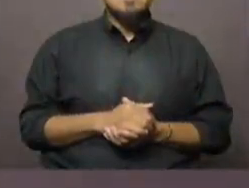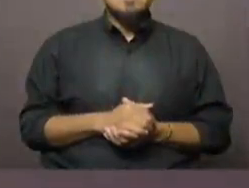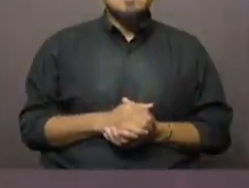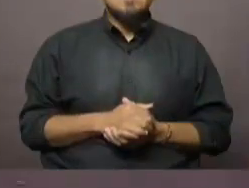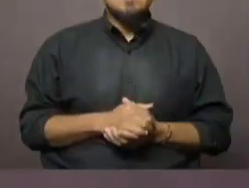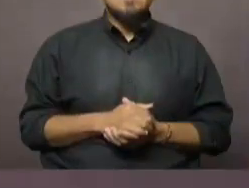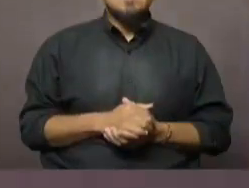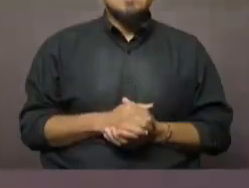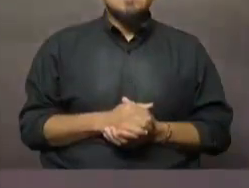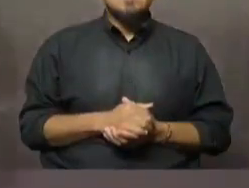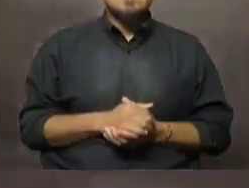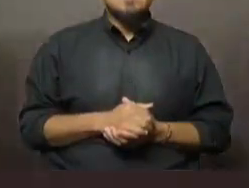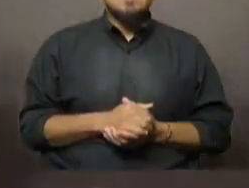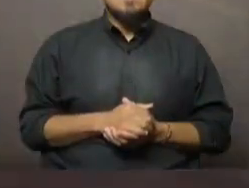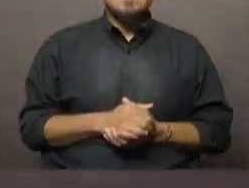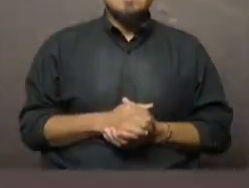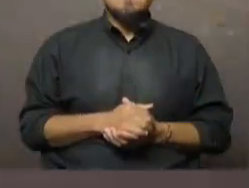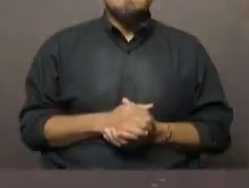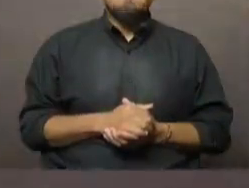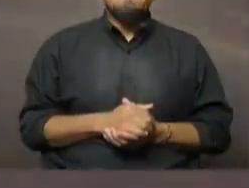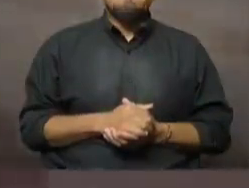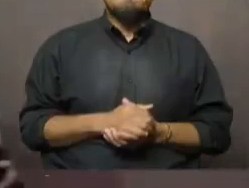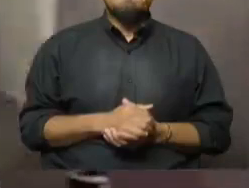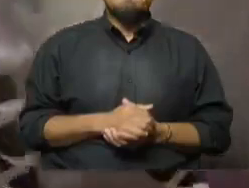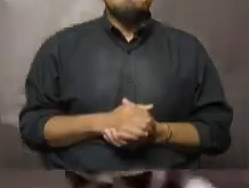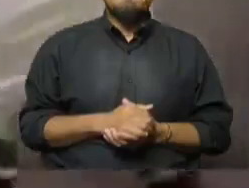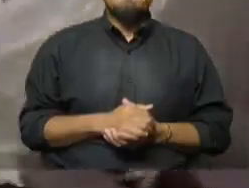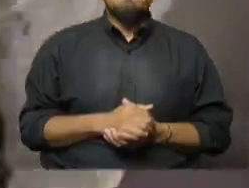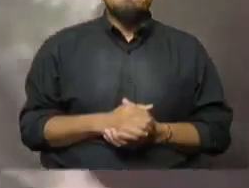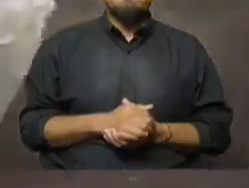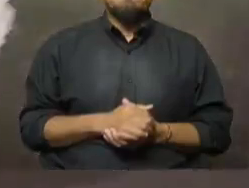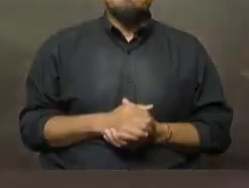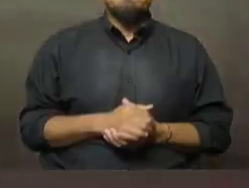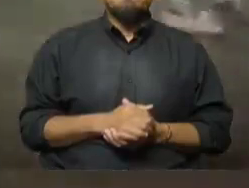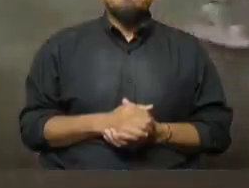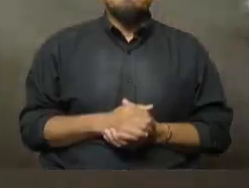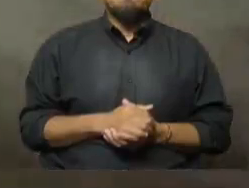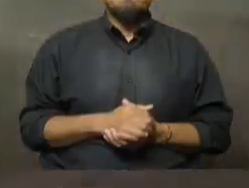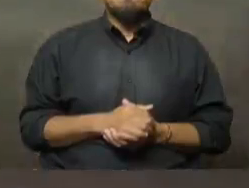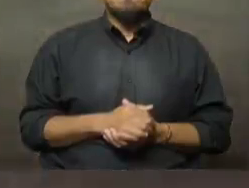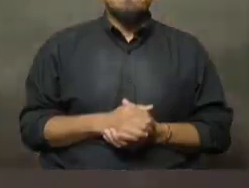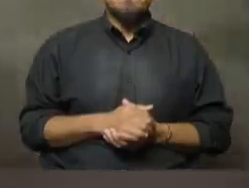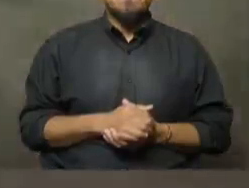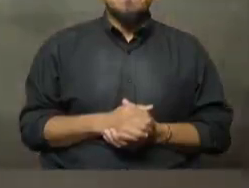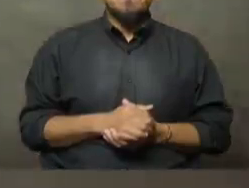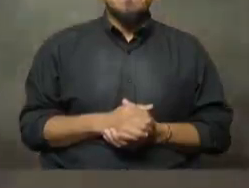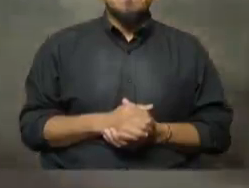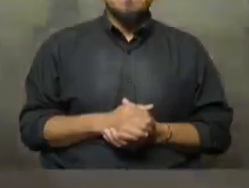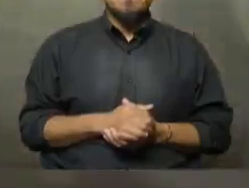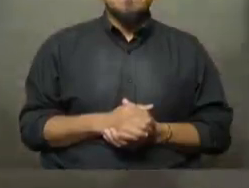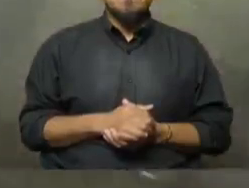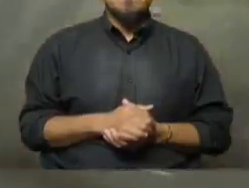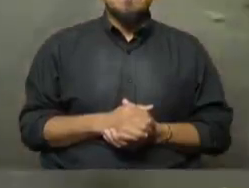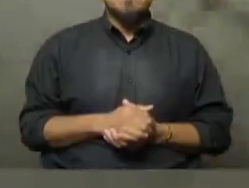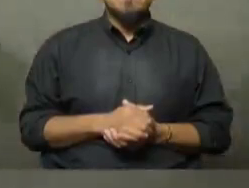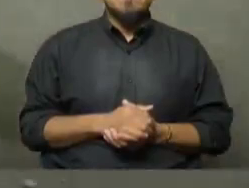Y bueno, seguimos por acá conversando con la gente. Vamos a ver a quién encontramos porque hay mucha,